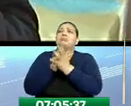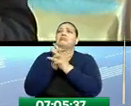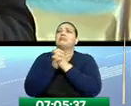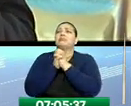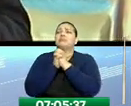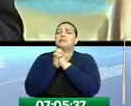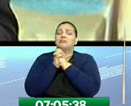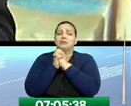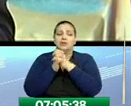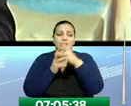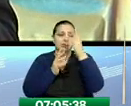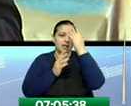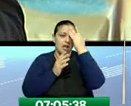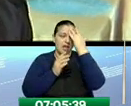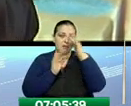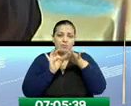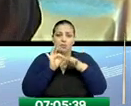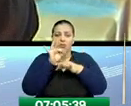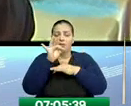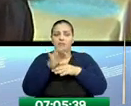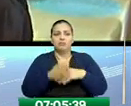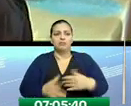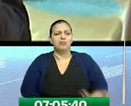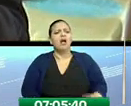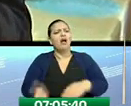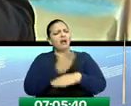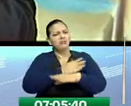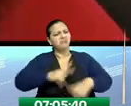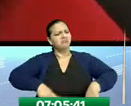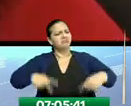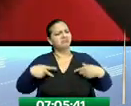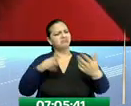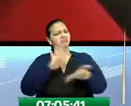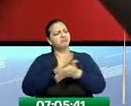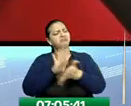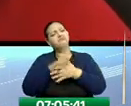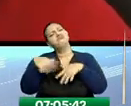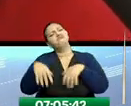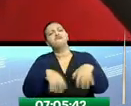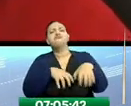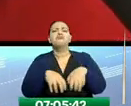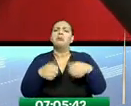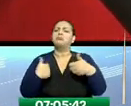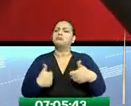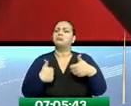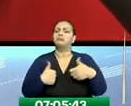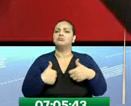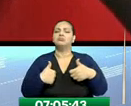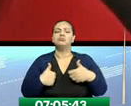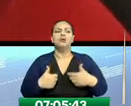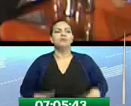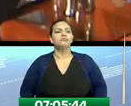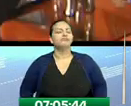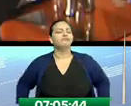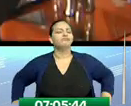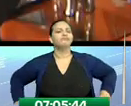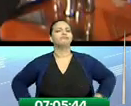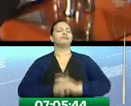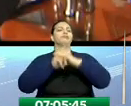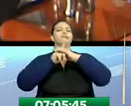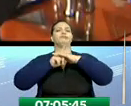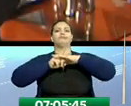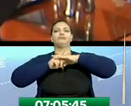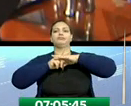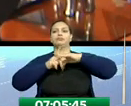presentó de la noche a la mañana y aún no lo podemos vencer. No lo podemos vencer, Luisa.